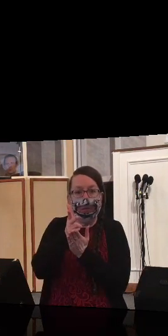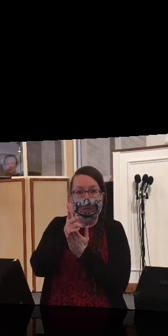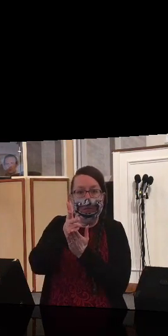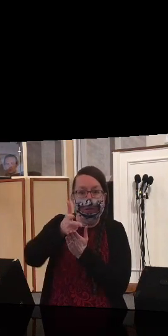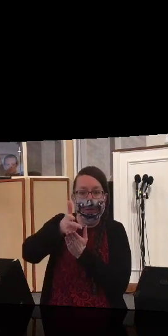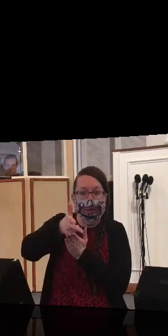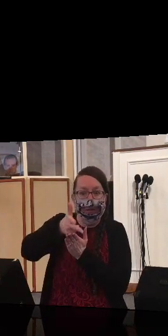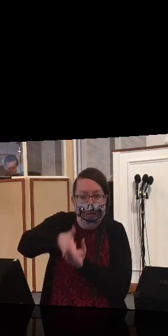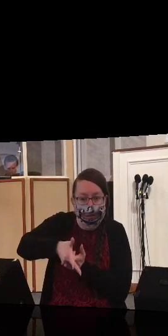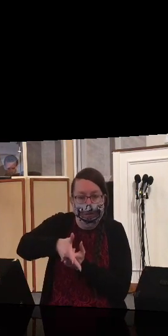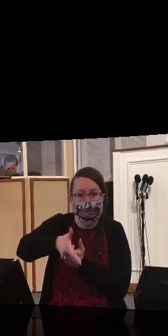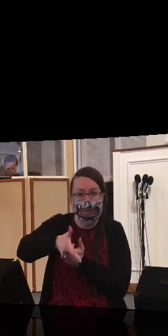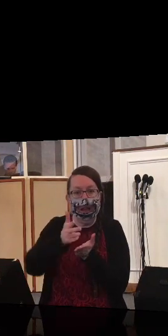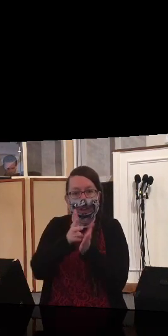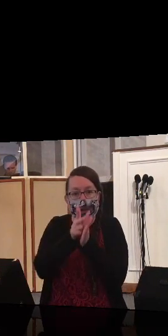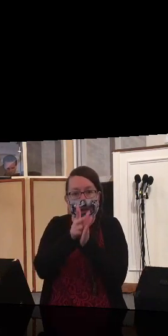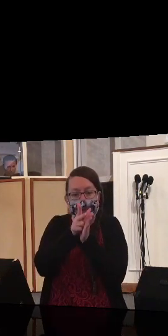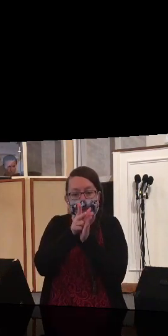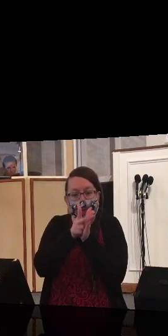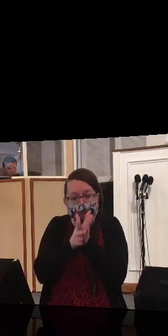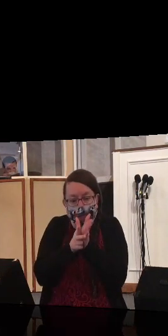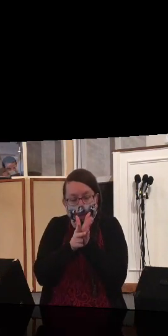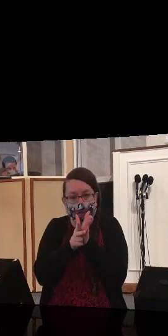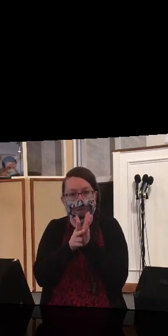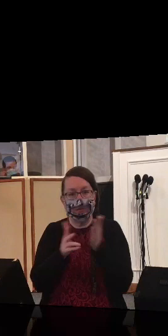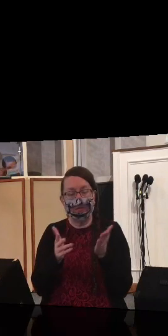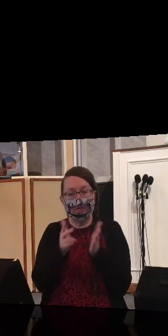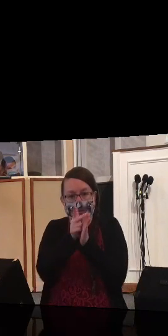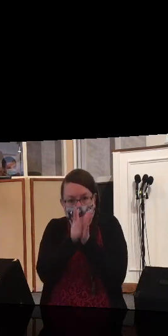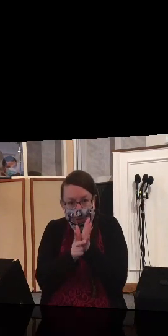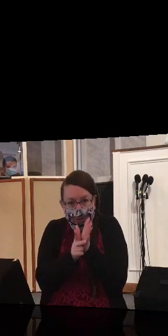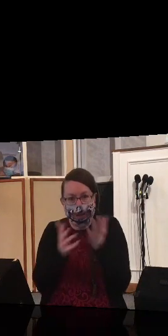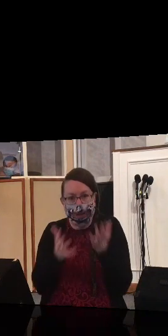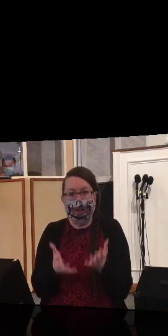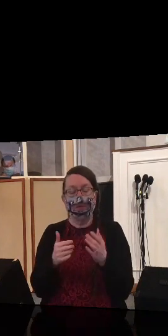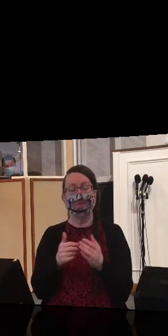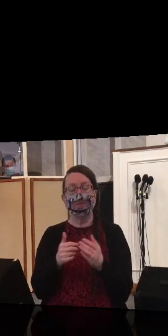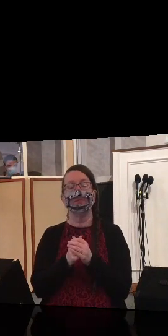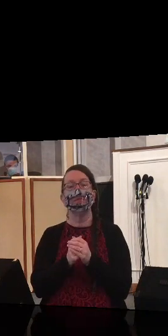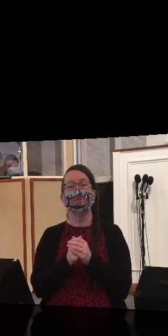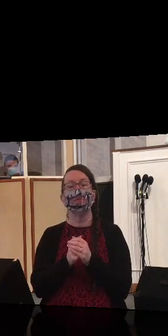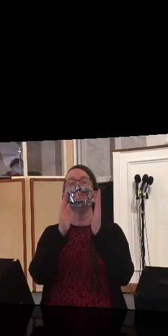Podemos orar ahora mismo para que Dios toque nuestros corazones. Jesús, te amo, Señor.